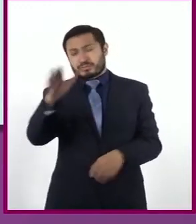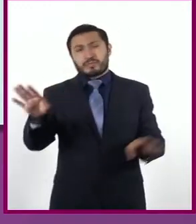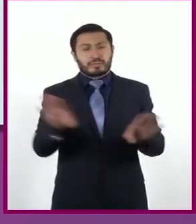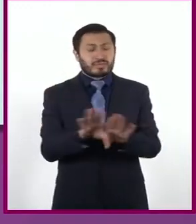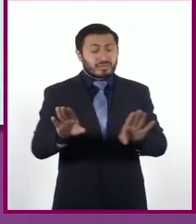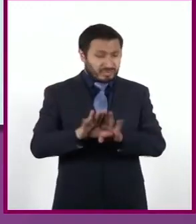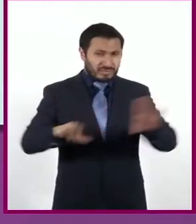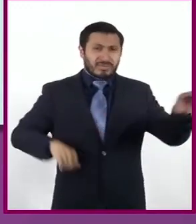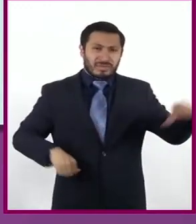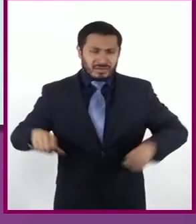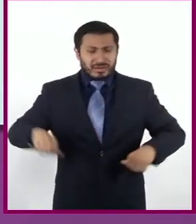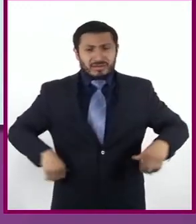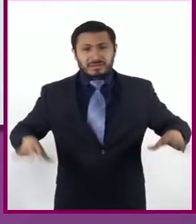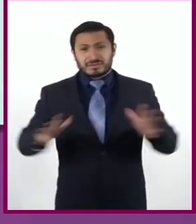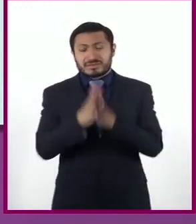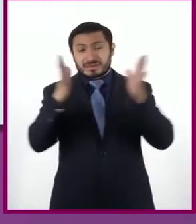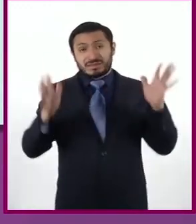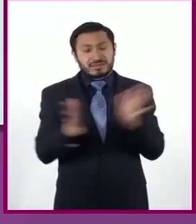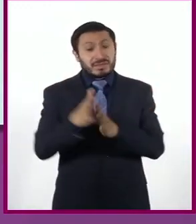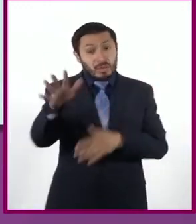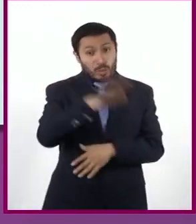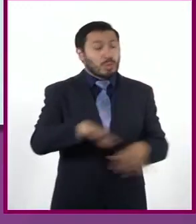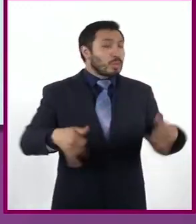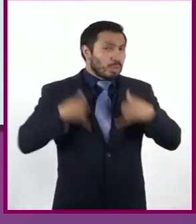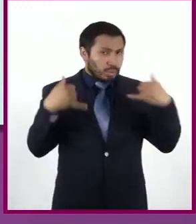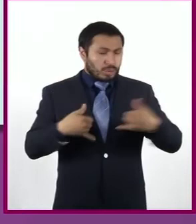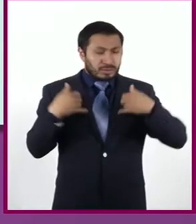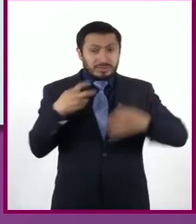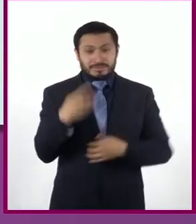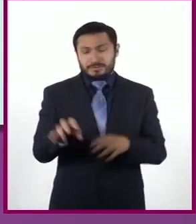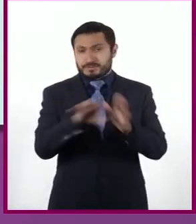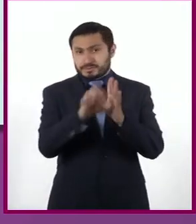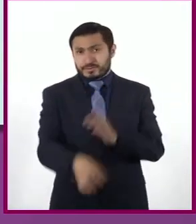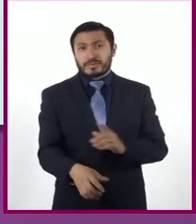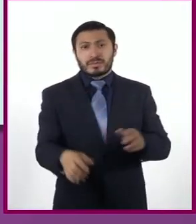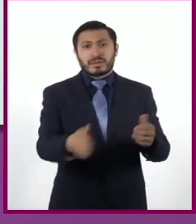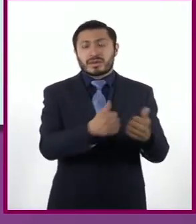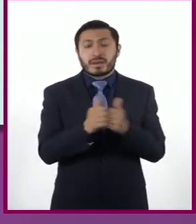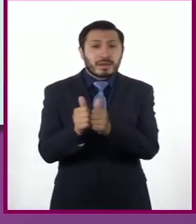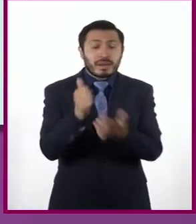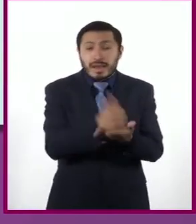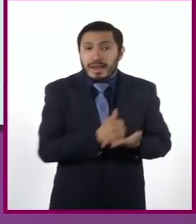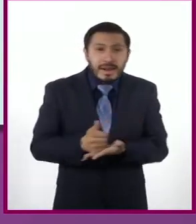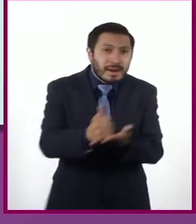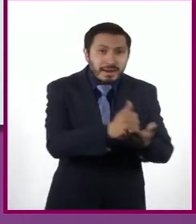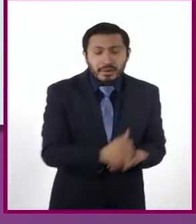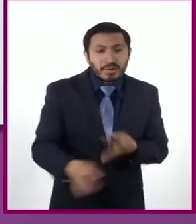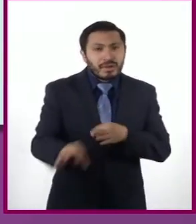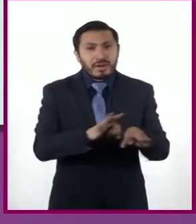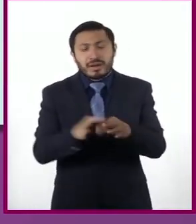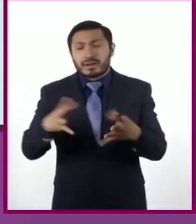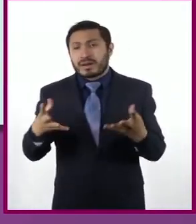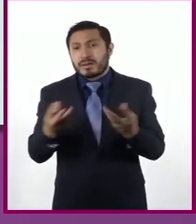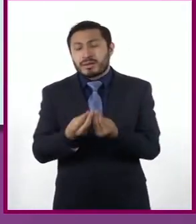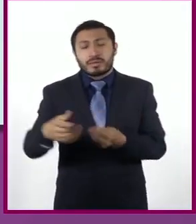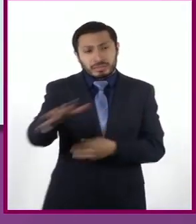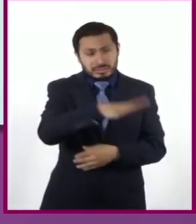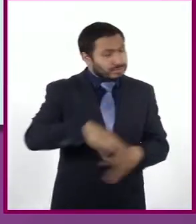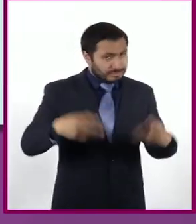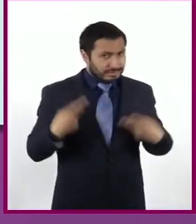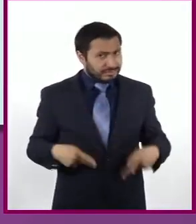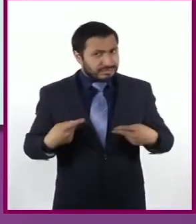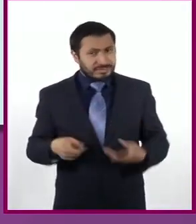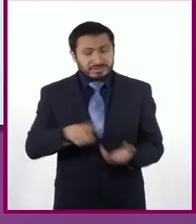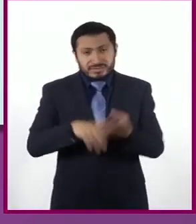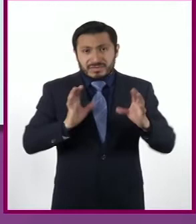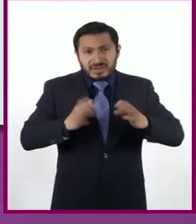injerencia desde su rol como adolescentes, implica la colaboración y trabajo conjunto con otros ciudadanos para